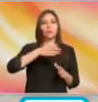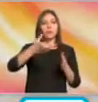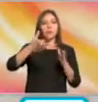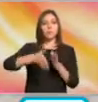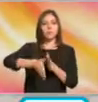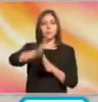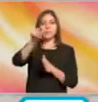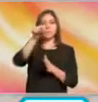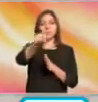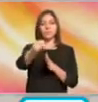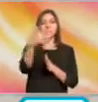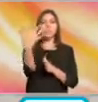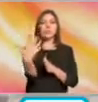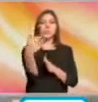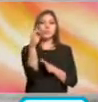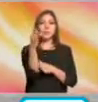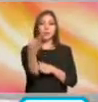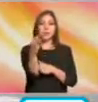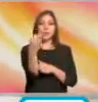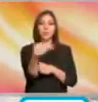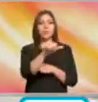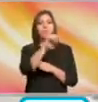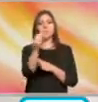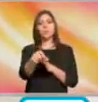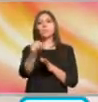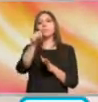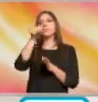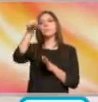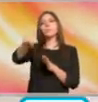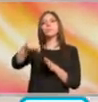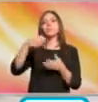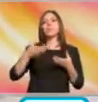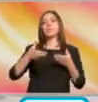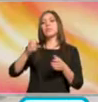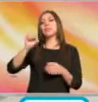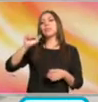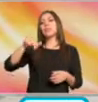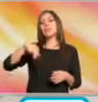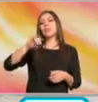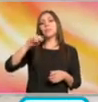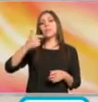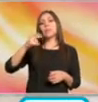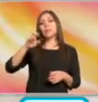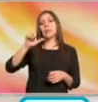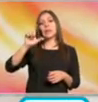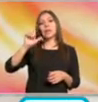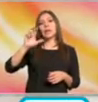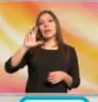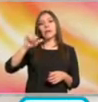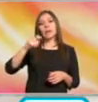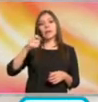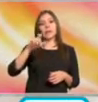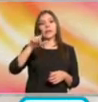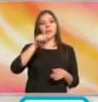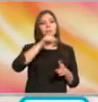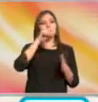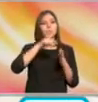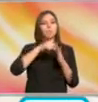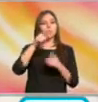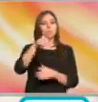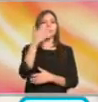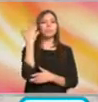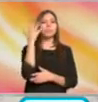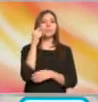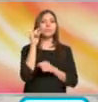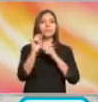febrero y más adelante pues las cúpulas de San Miguel Arcángel. Acá, un lugar en donde los árboles comienzan a